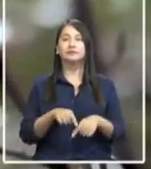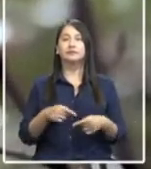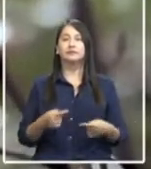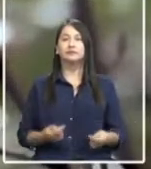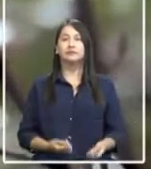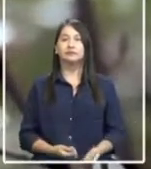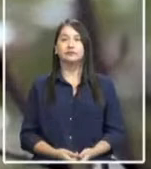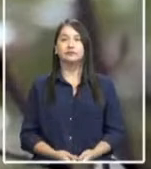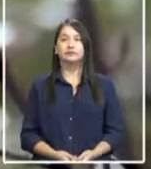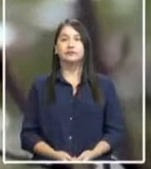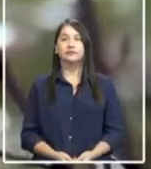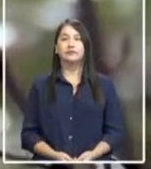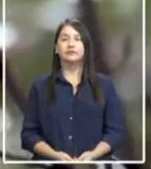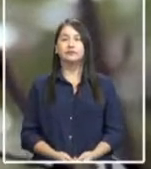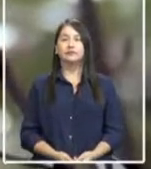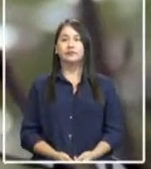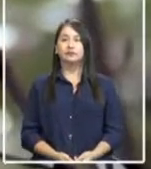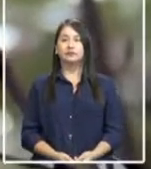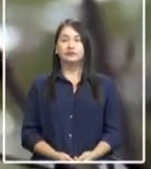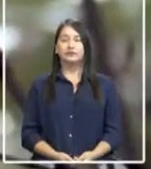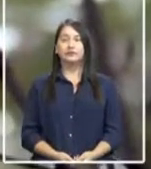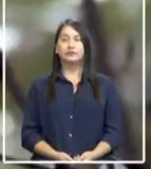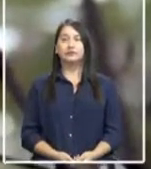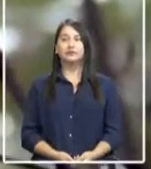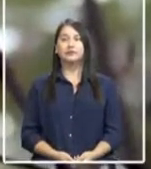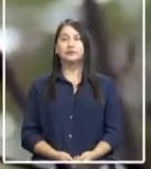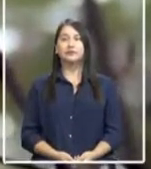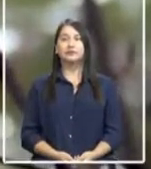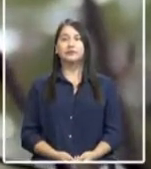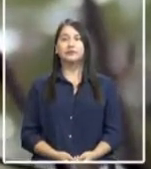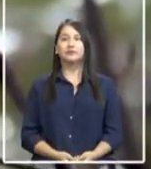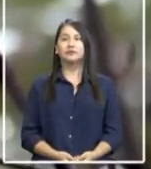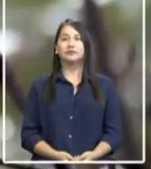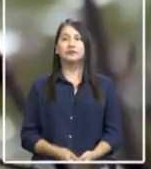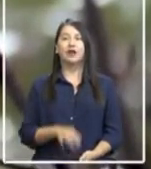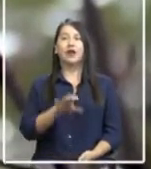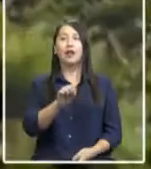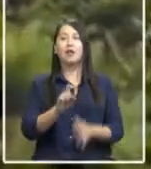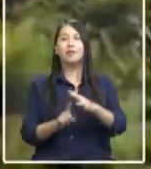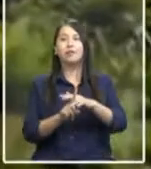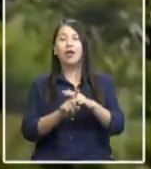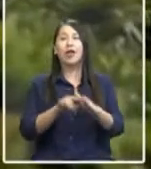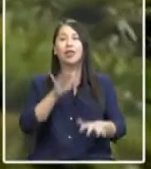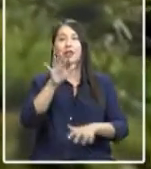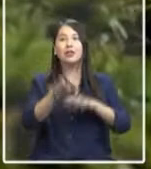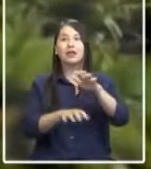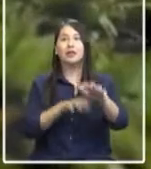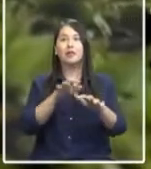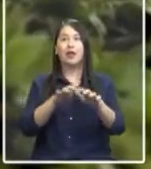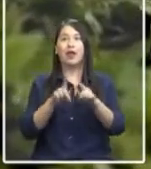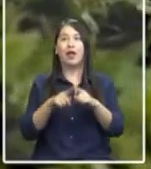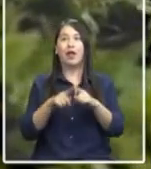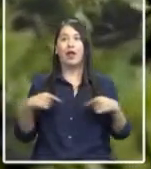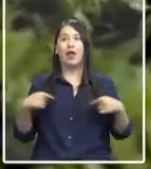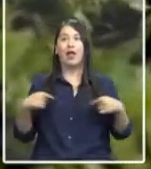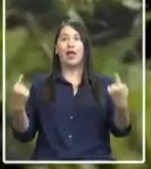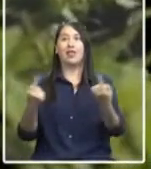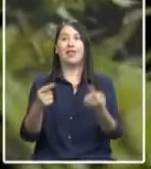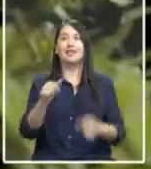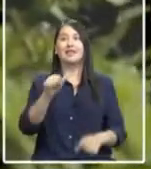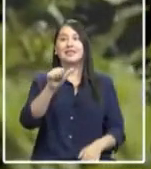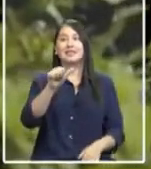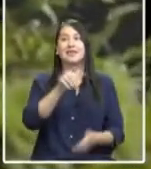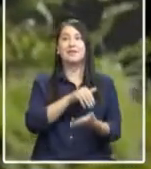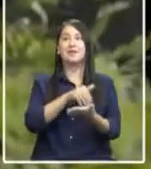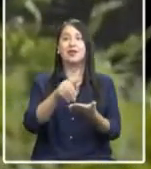Both track animals and plants are evolving from a common ancestor. Around 600 million of